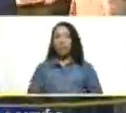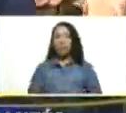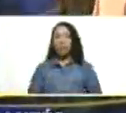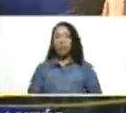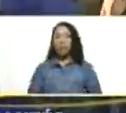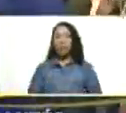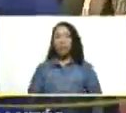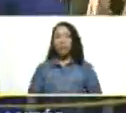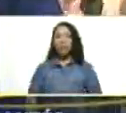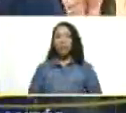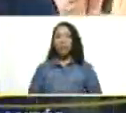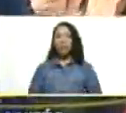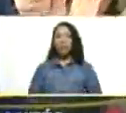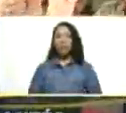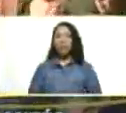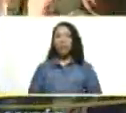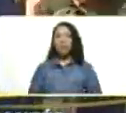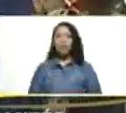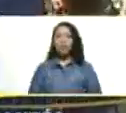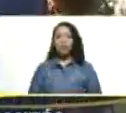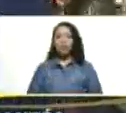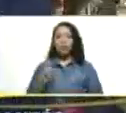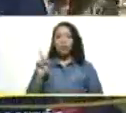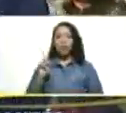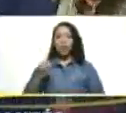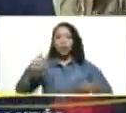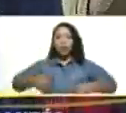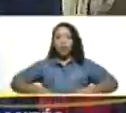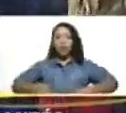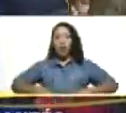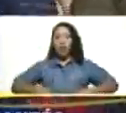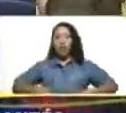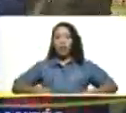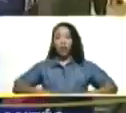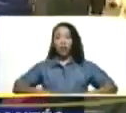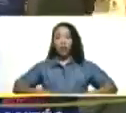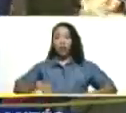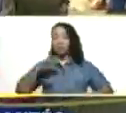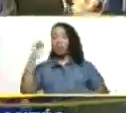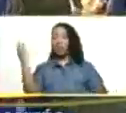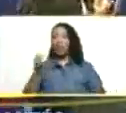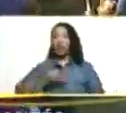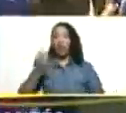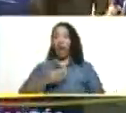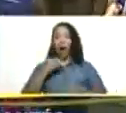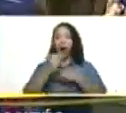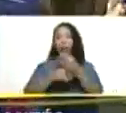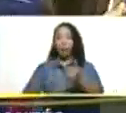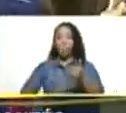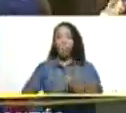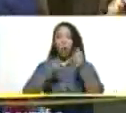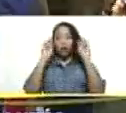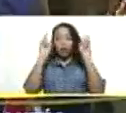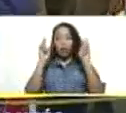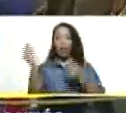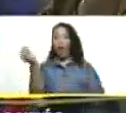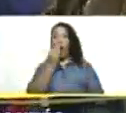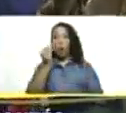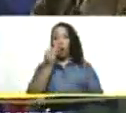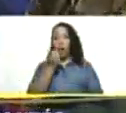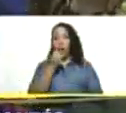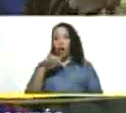la artillería? Bueno, así es, mi comandante en jefe. Y este esfuerzo, ¿verdad?, definitivamente ha apalancado el motor agroalimentario. Dado que, bueno,